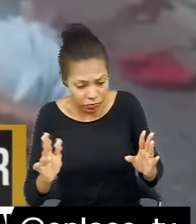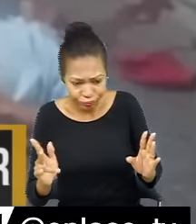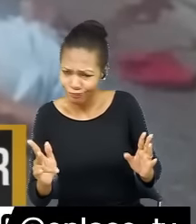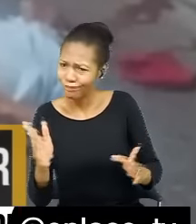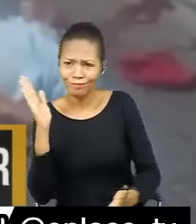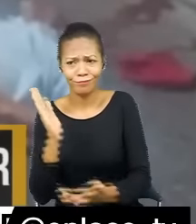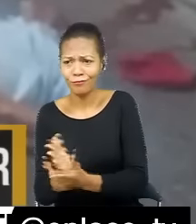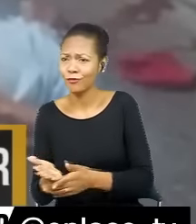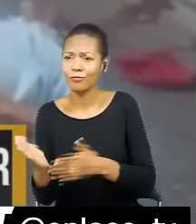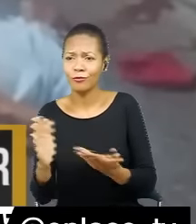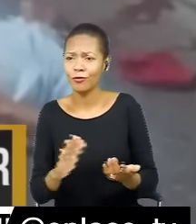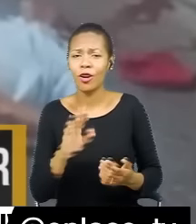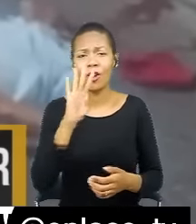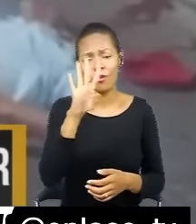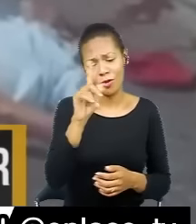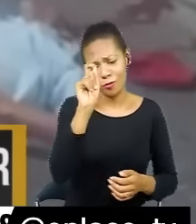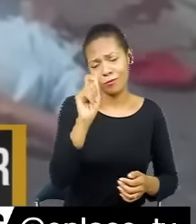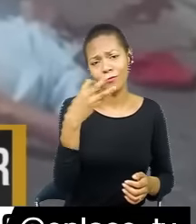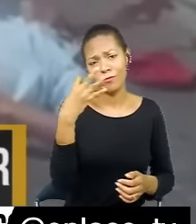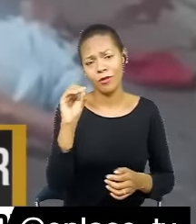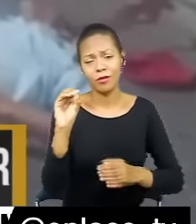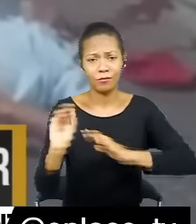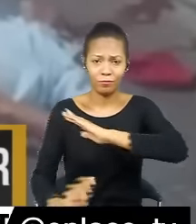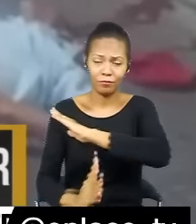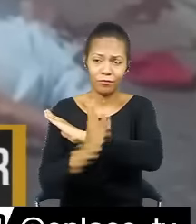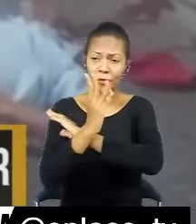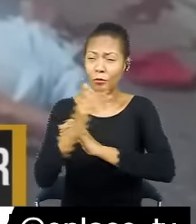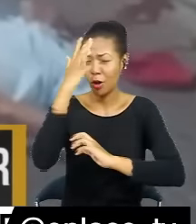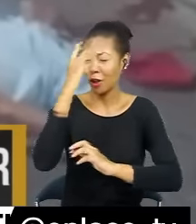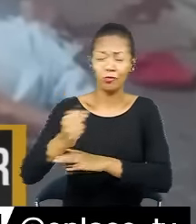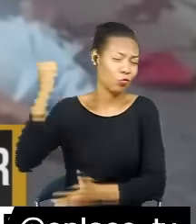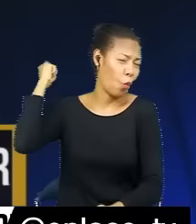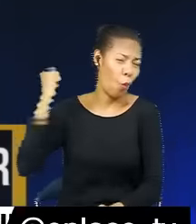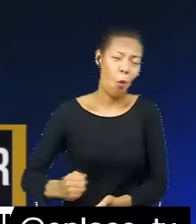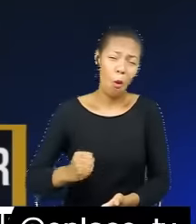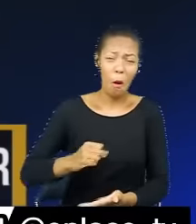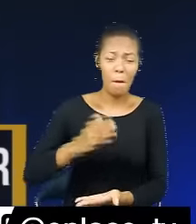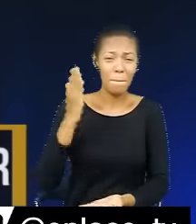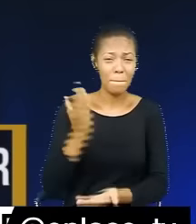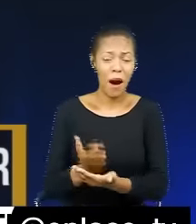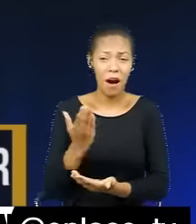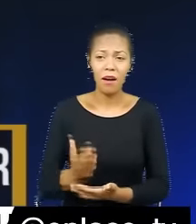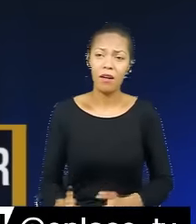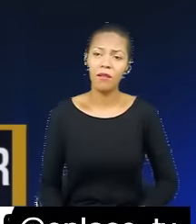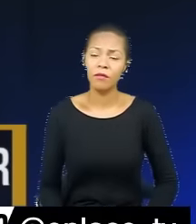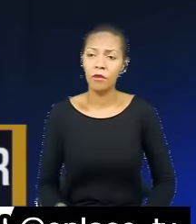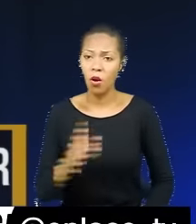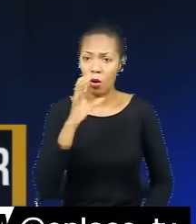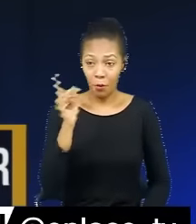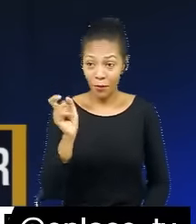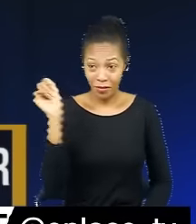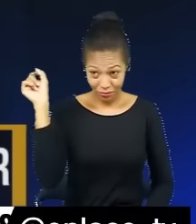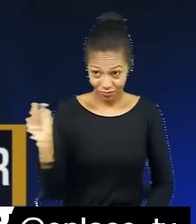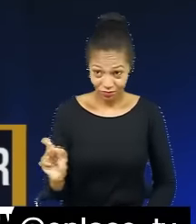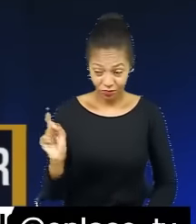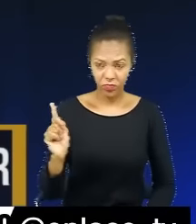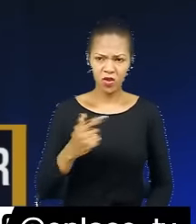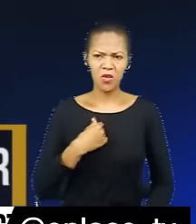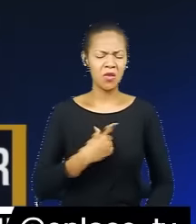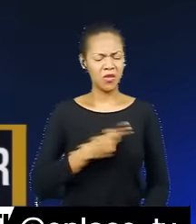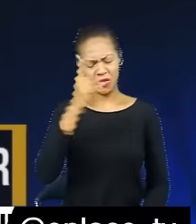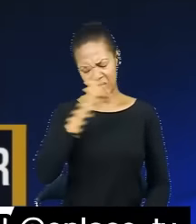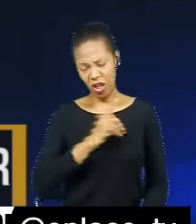hacia las 4:30 de la madrugada debido al fuerte golpe que recibió en su cabeza. El hombre que decidió quitarse la vida hacia las 10 de la noche en esta